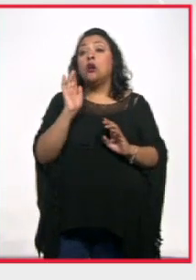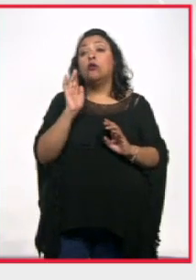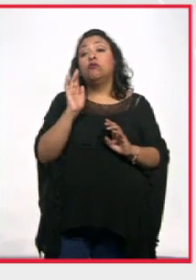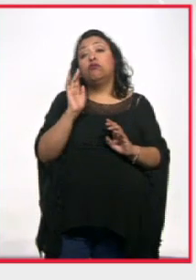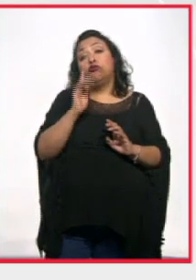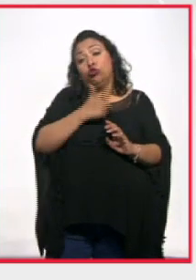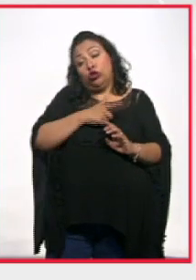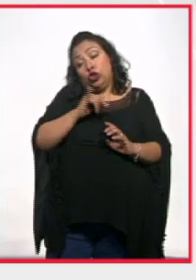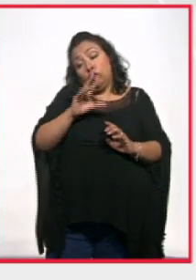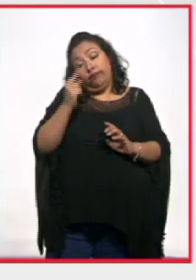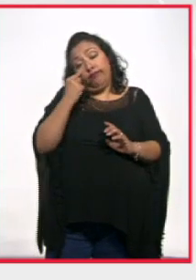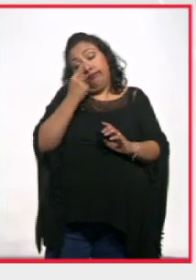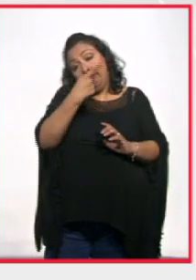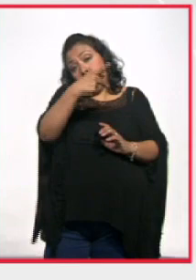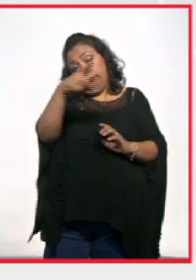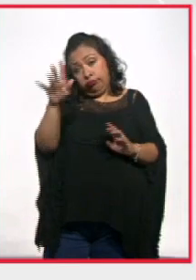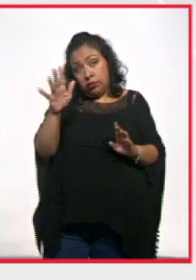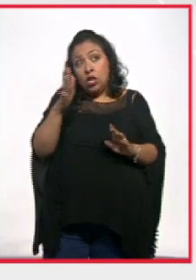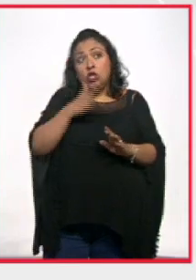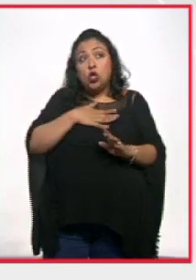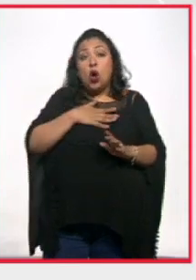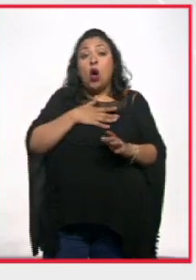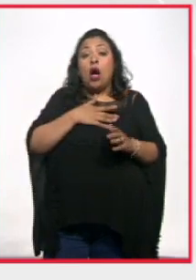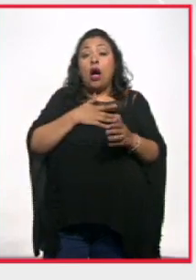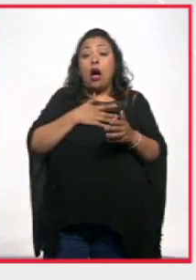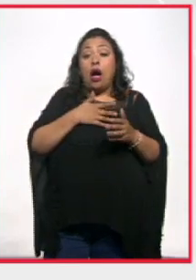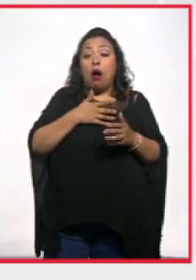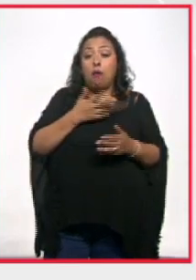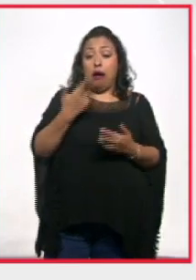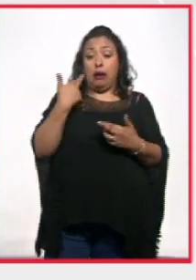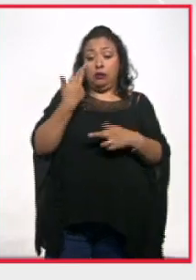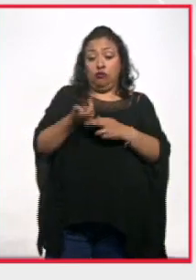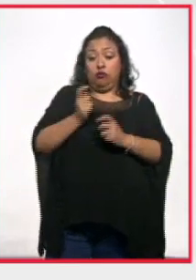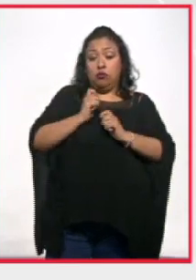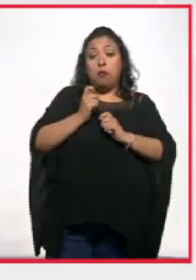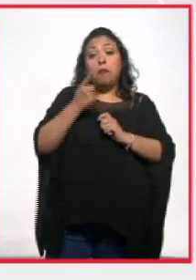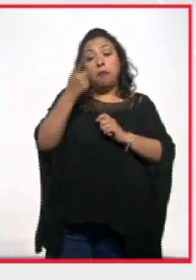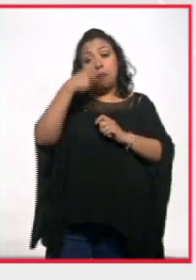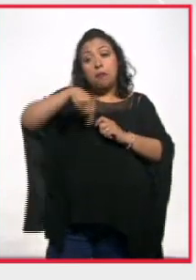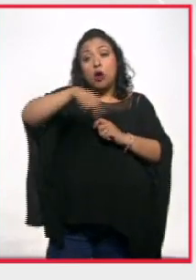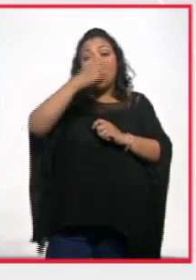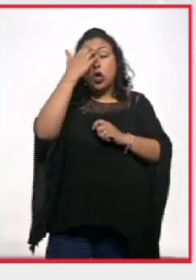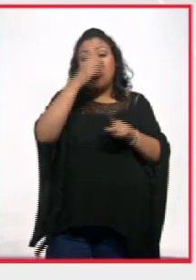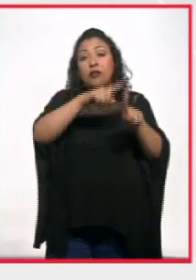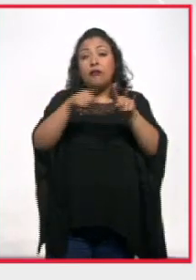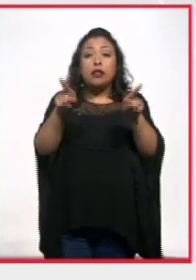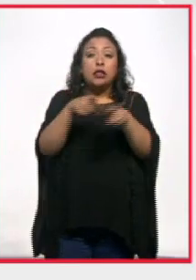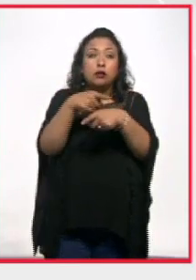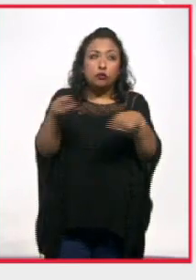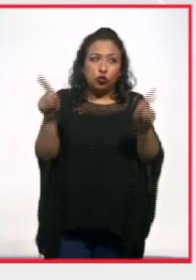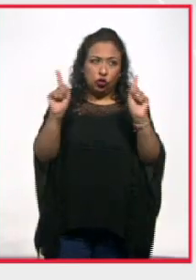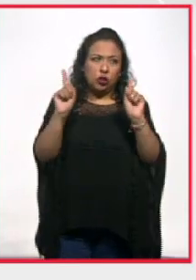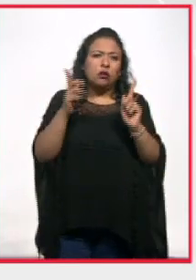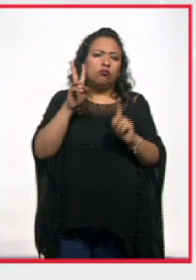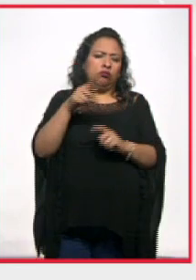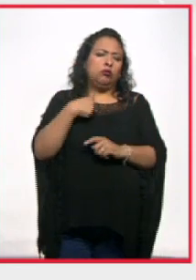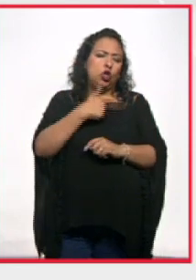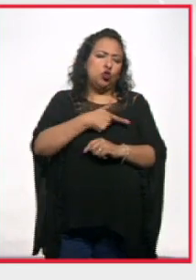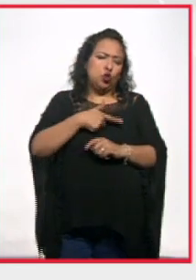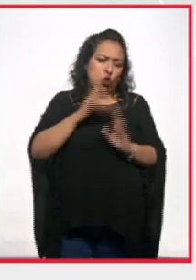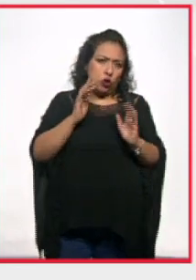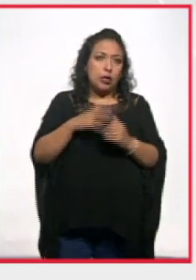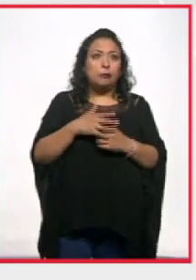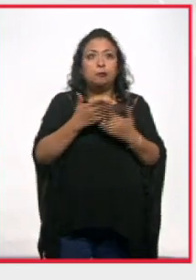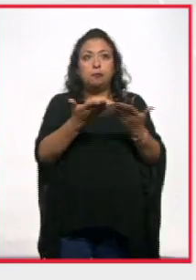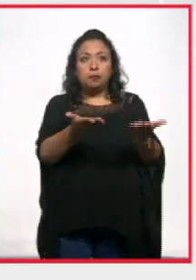estoy en ese espacio para que la gente conozca diferentes maneras de hacer música y lo hago con gusto.